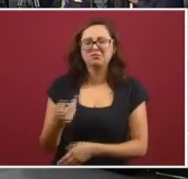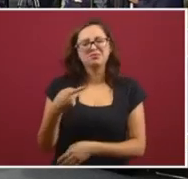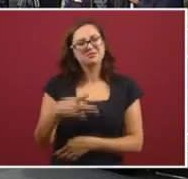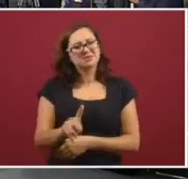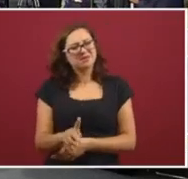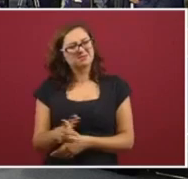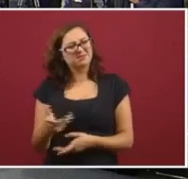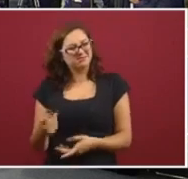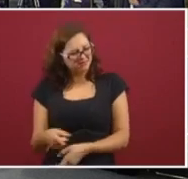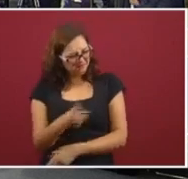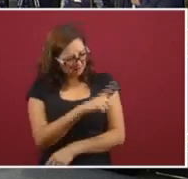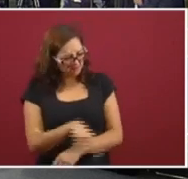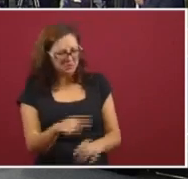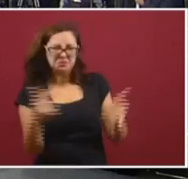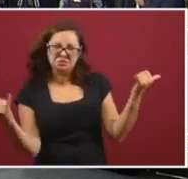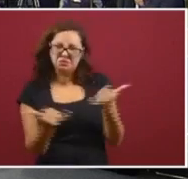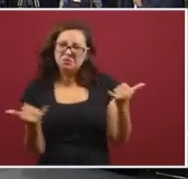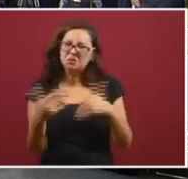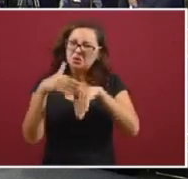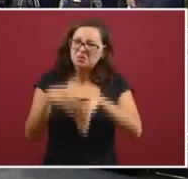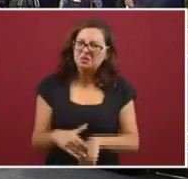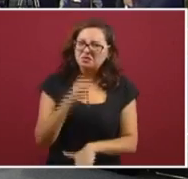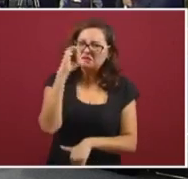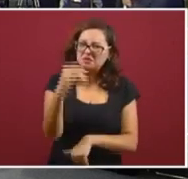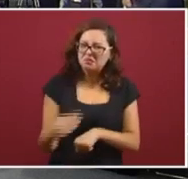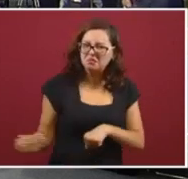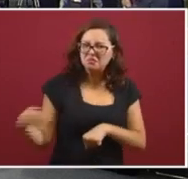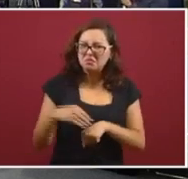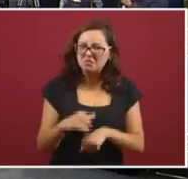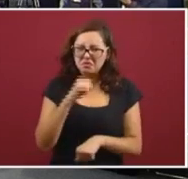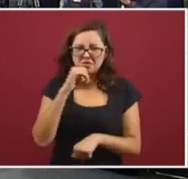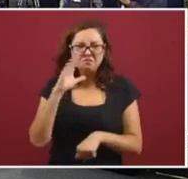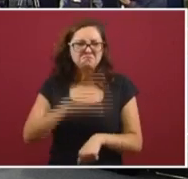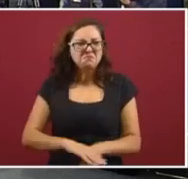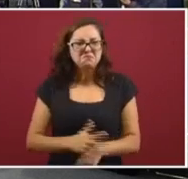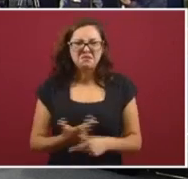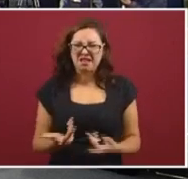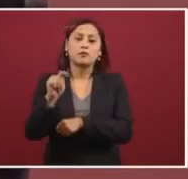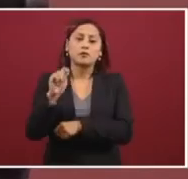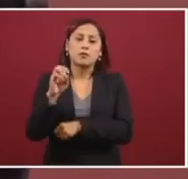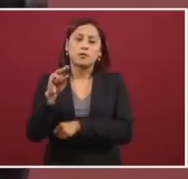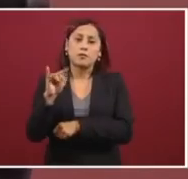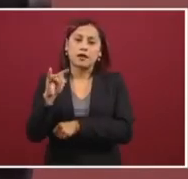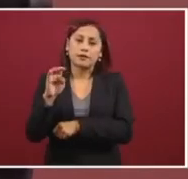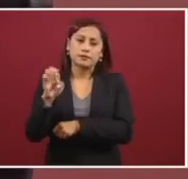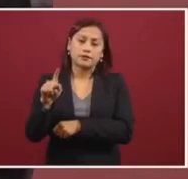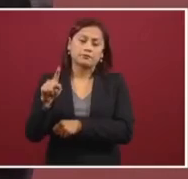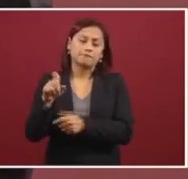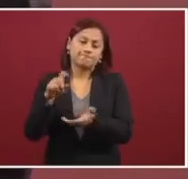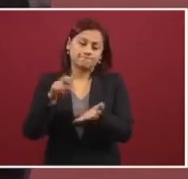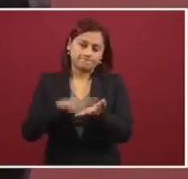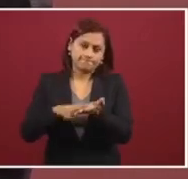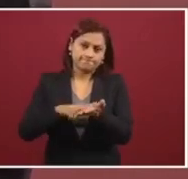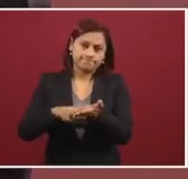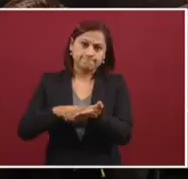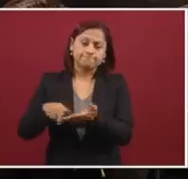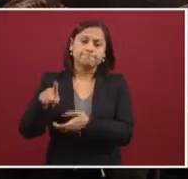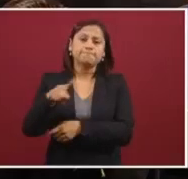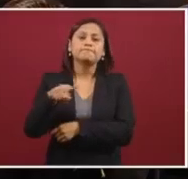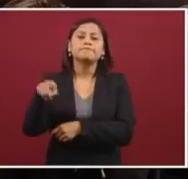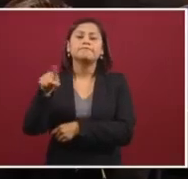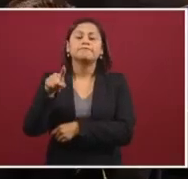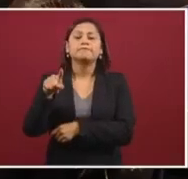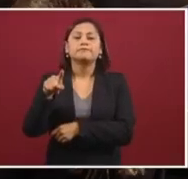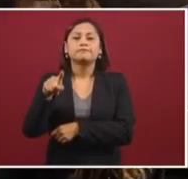y canadá en el caso del tomate en especial hay